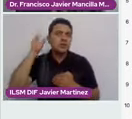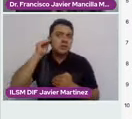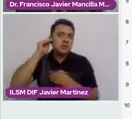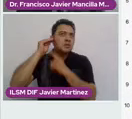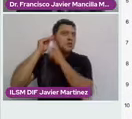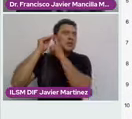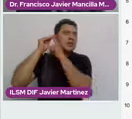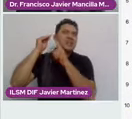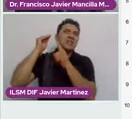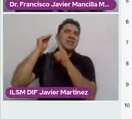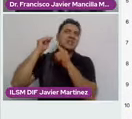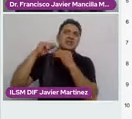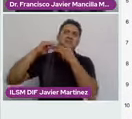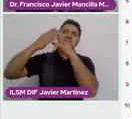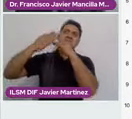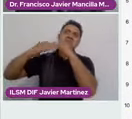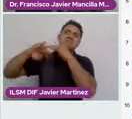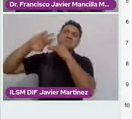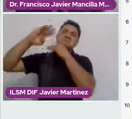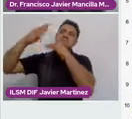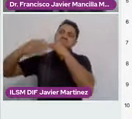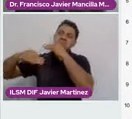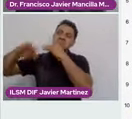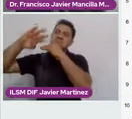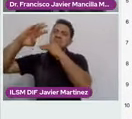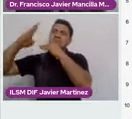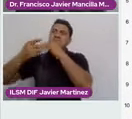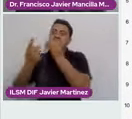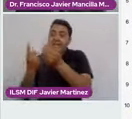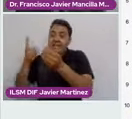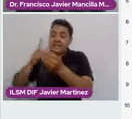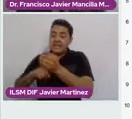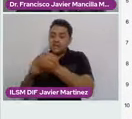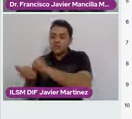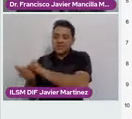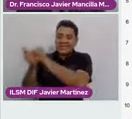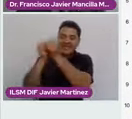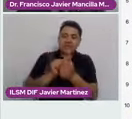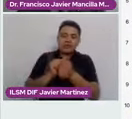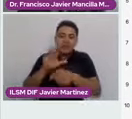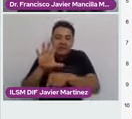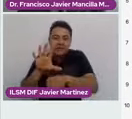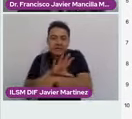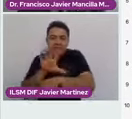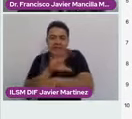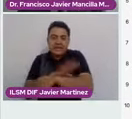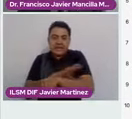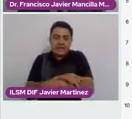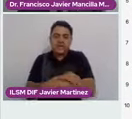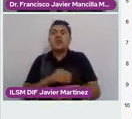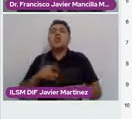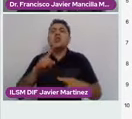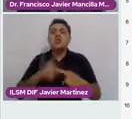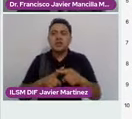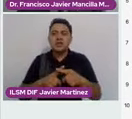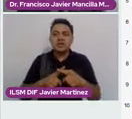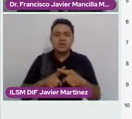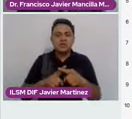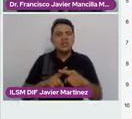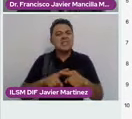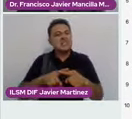en electricidad, ya en un potencial eléctrico. Y es en la corteza cerebral donde tiene esta